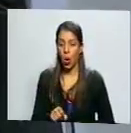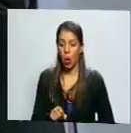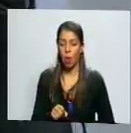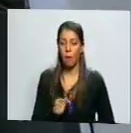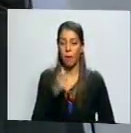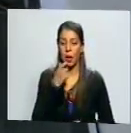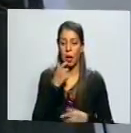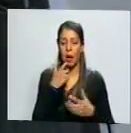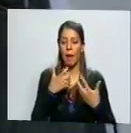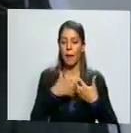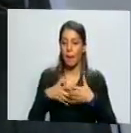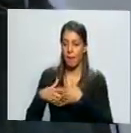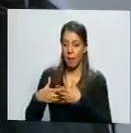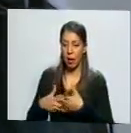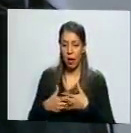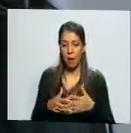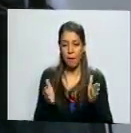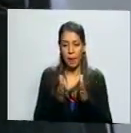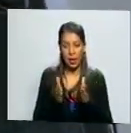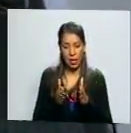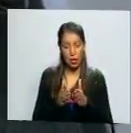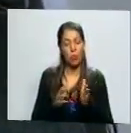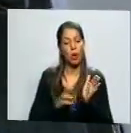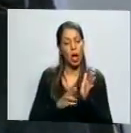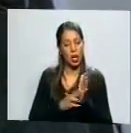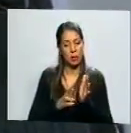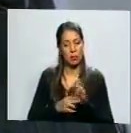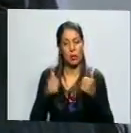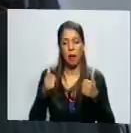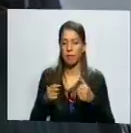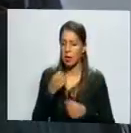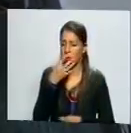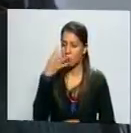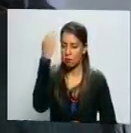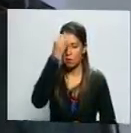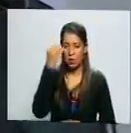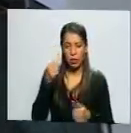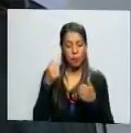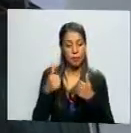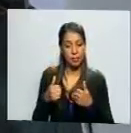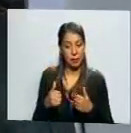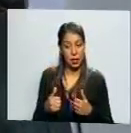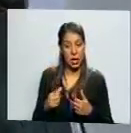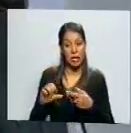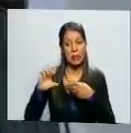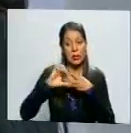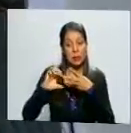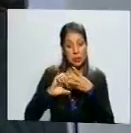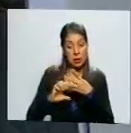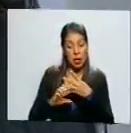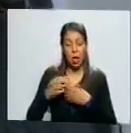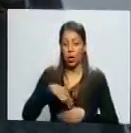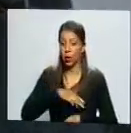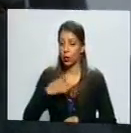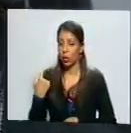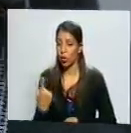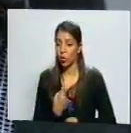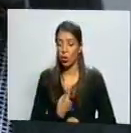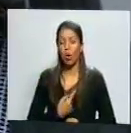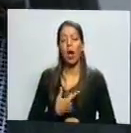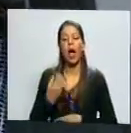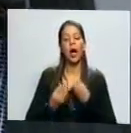nuestros productores y productoras como gran garantía, me parece a mí que es extraordinario, uno de los elementos que debemos nosotros y nosotras